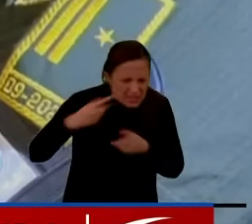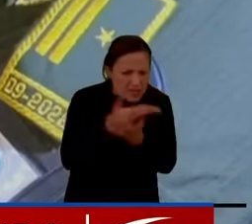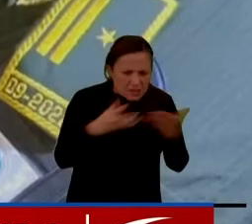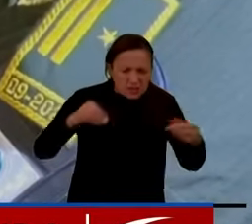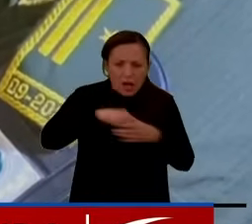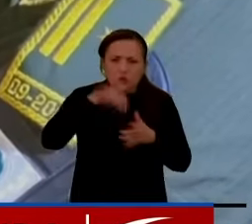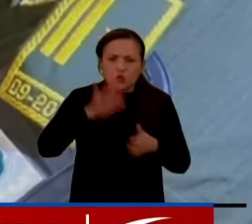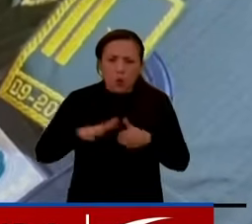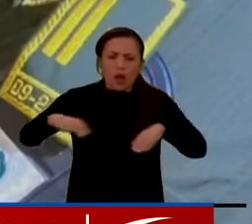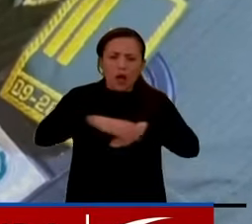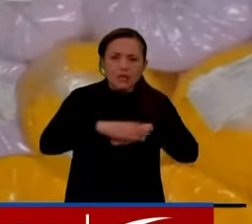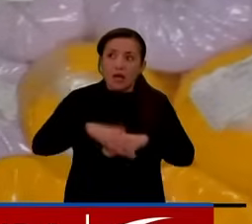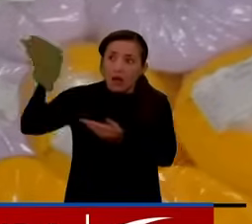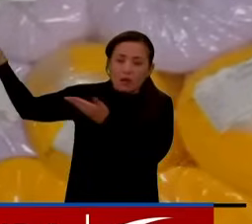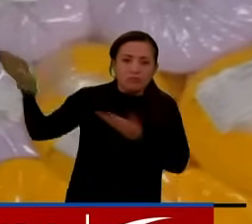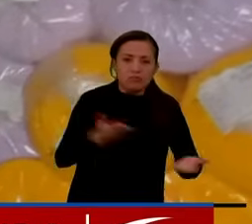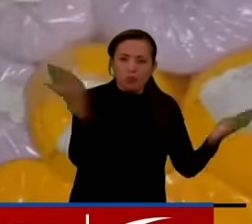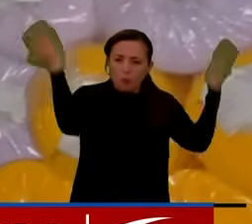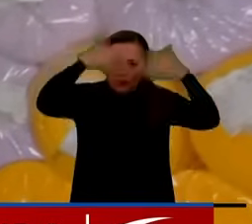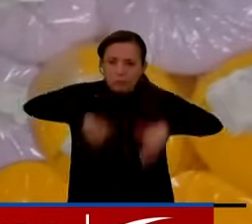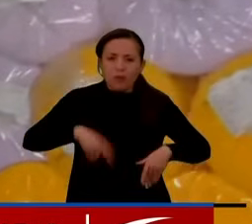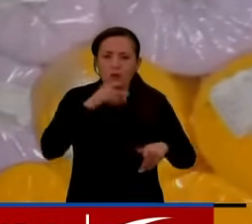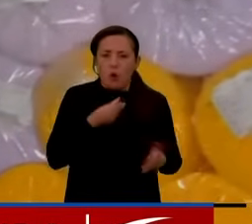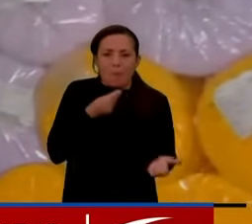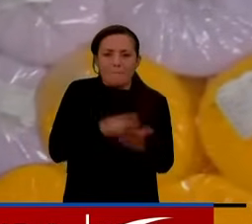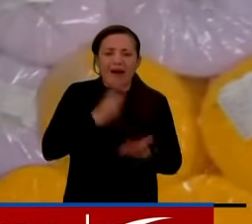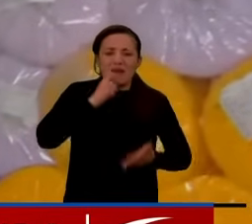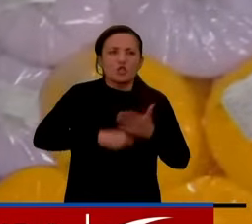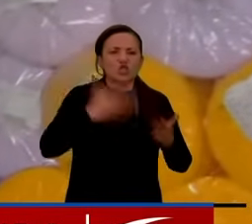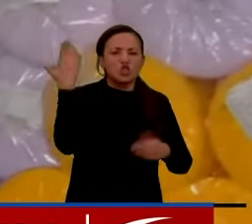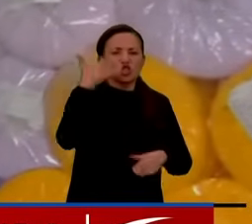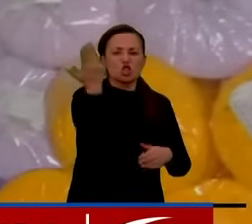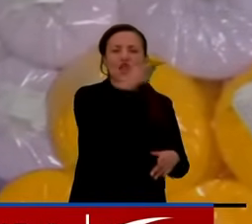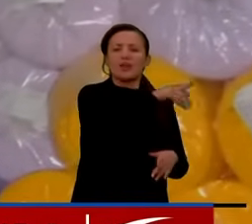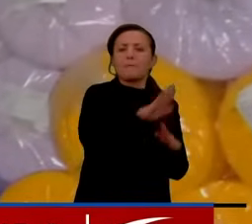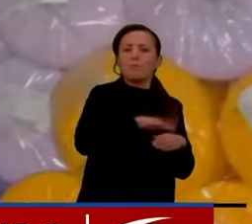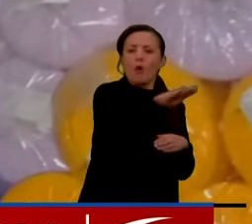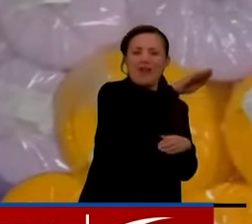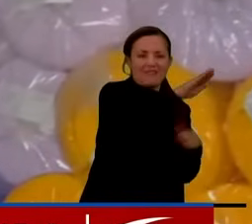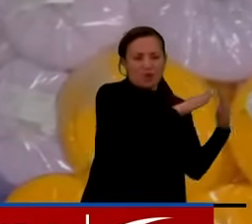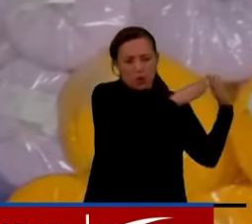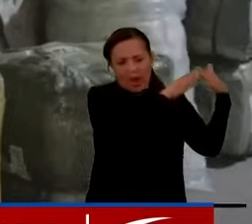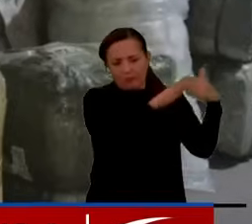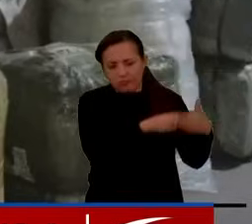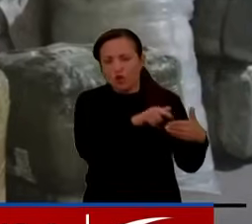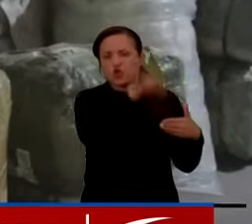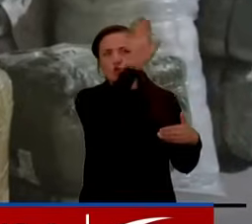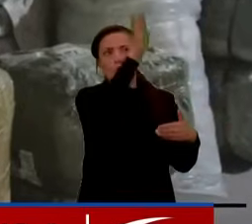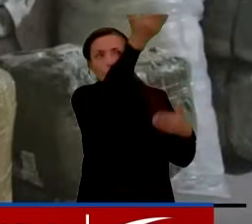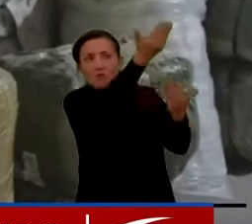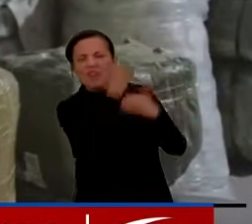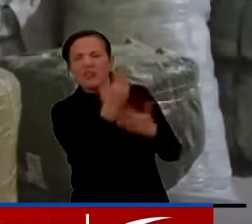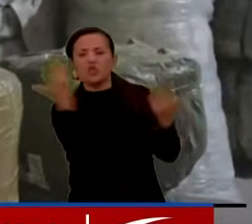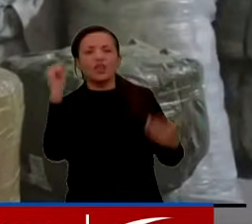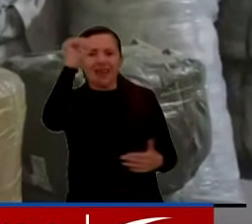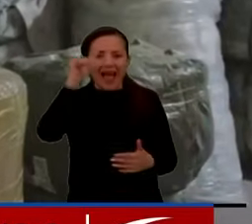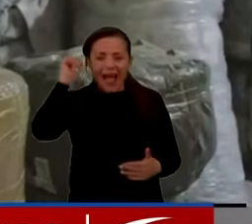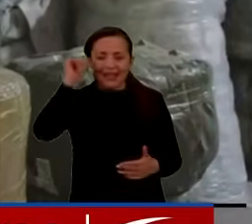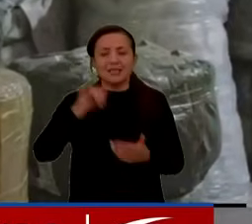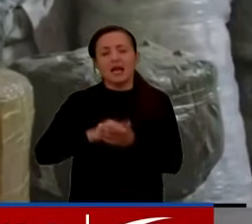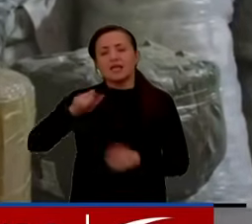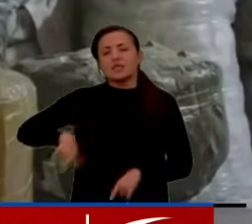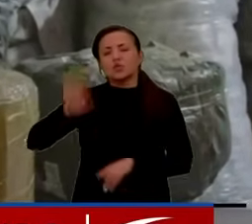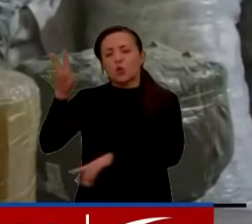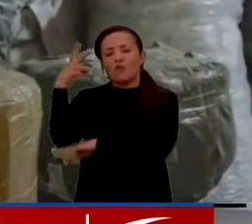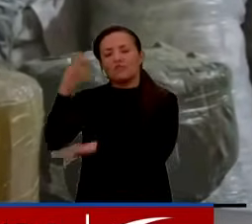entraron de manera ilegal al país por el puerto de Buenaventura desde Asia. La Fiscalía Fiscal y Aduanera de la DIAN invitan a la ciudadanía